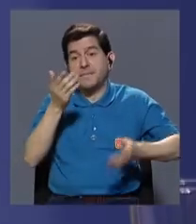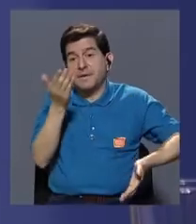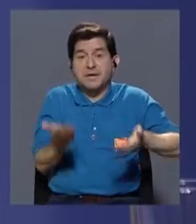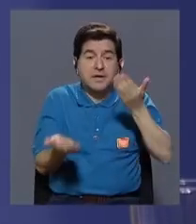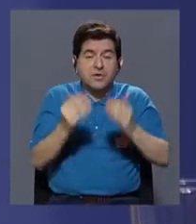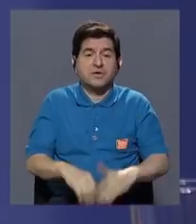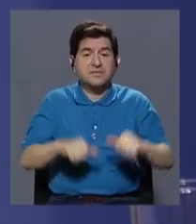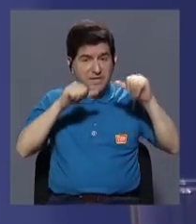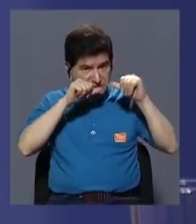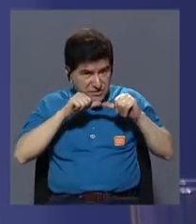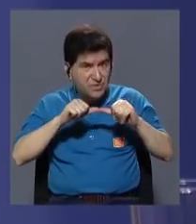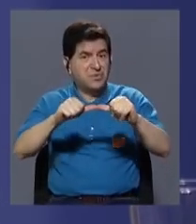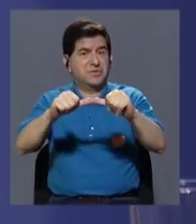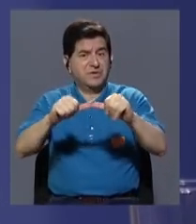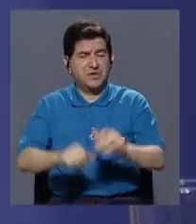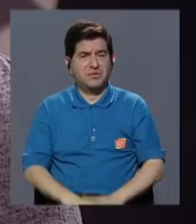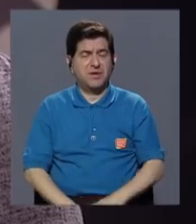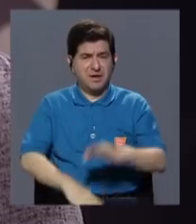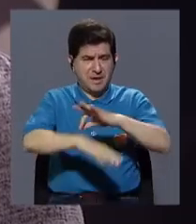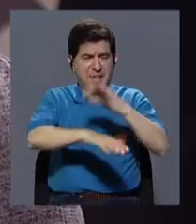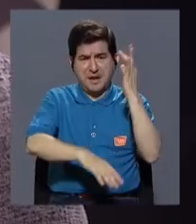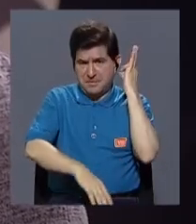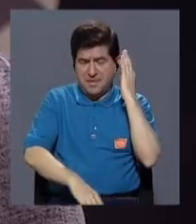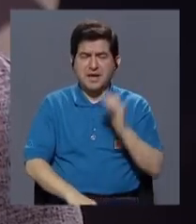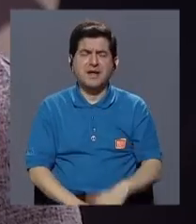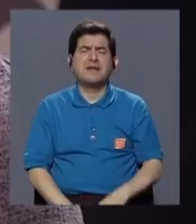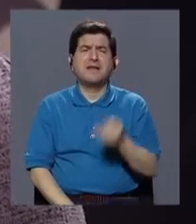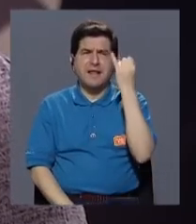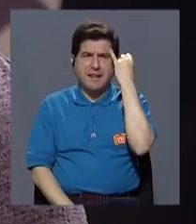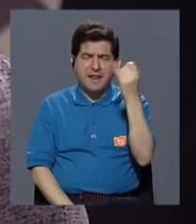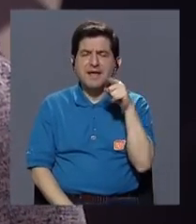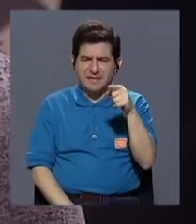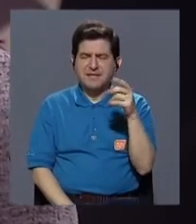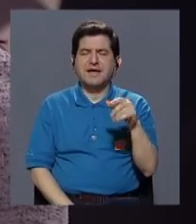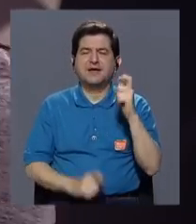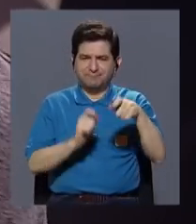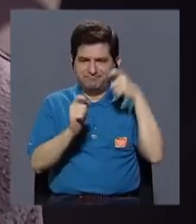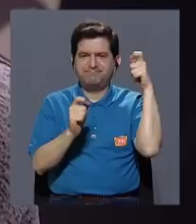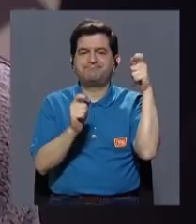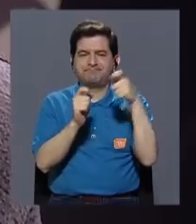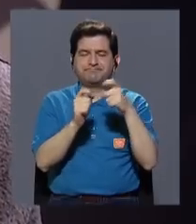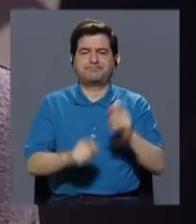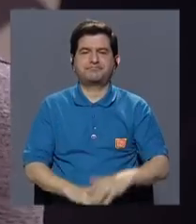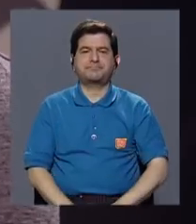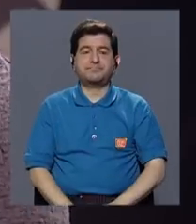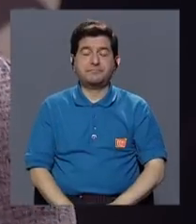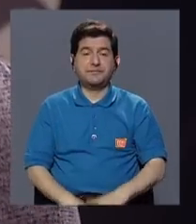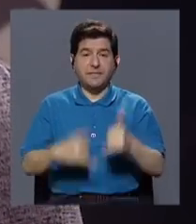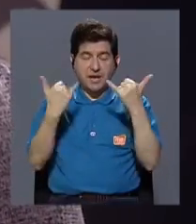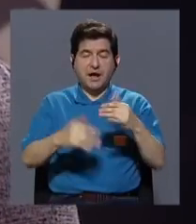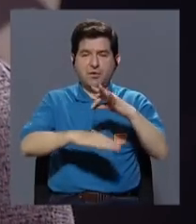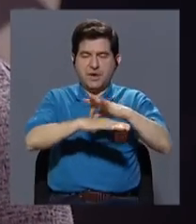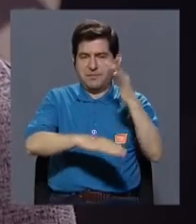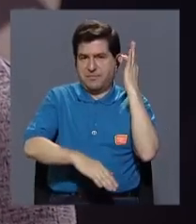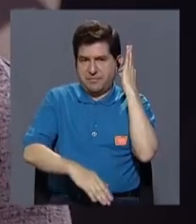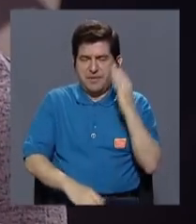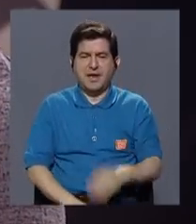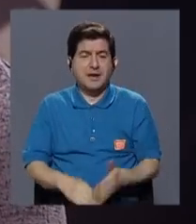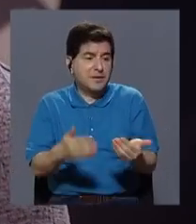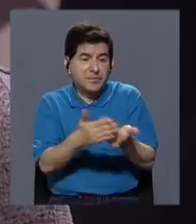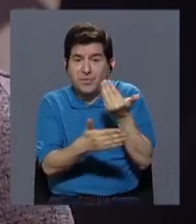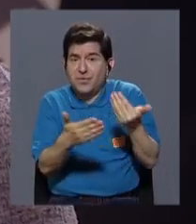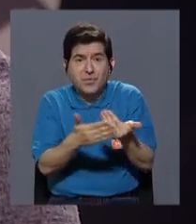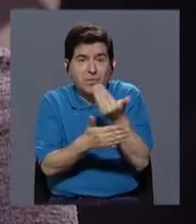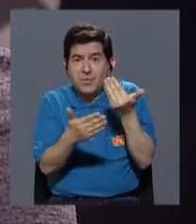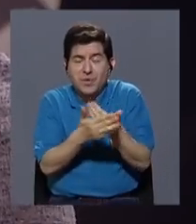algún momento darle continuidad es la piel de mujer es si la idea sería esa o sea como en este momento que la mujer está así